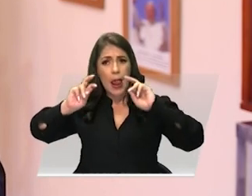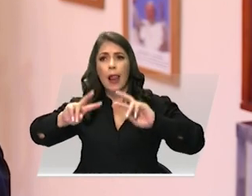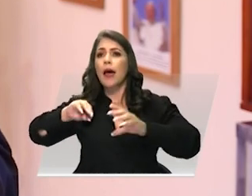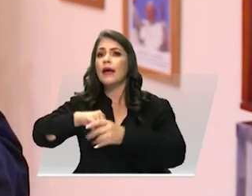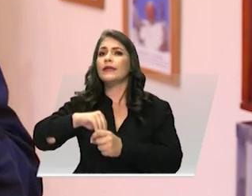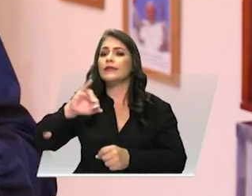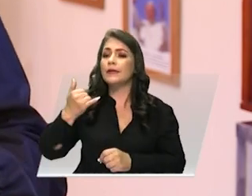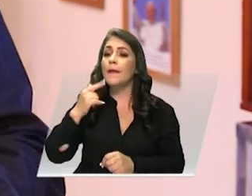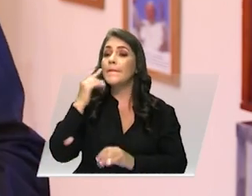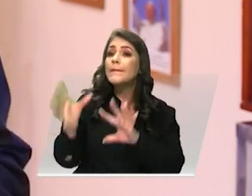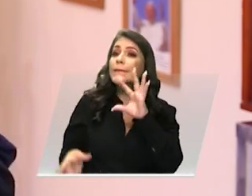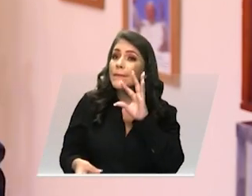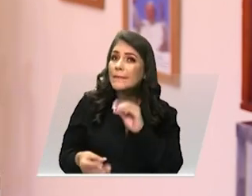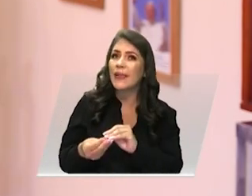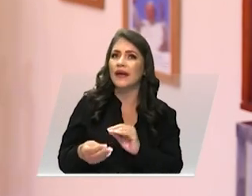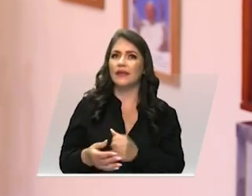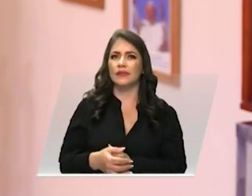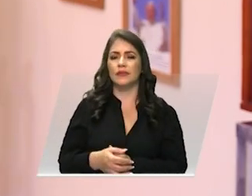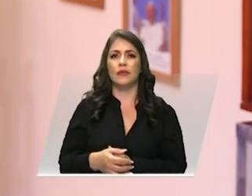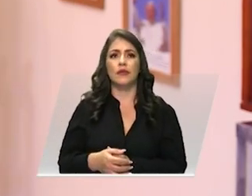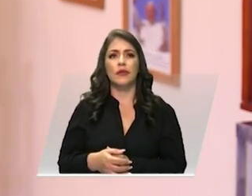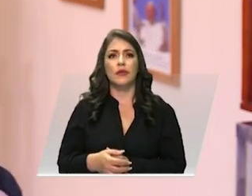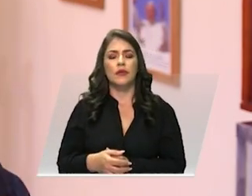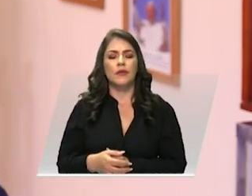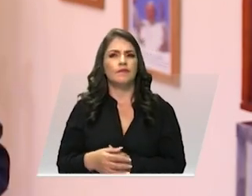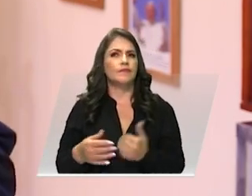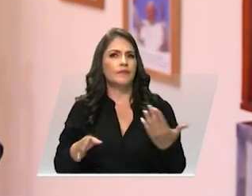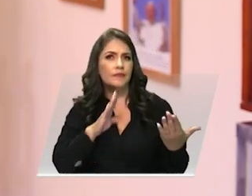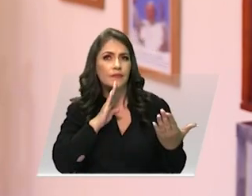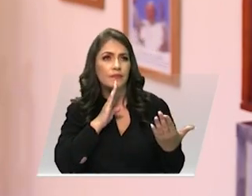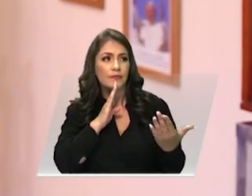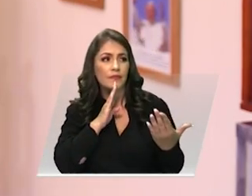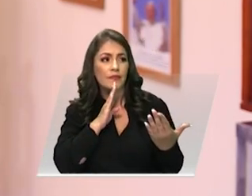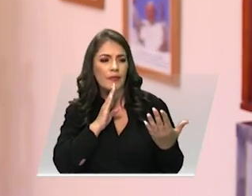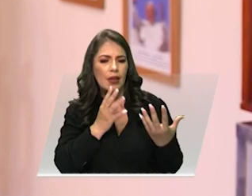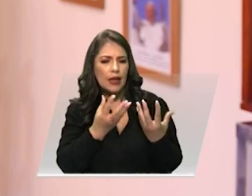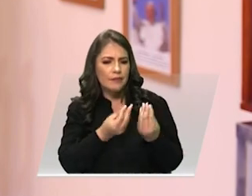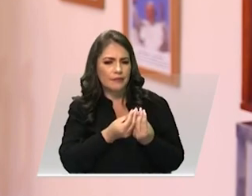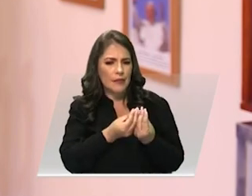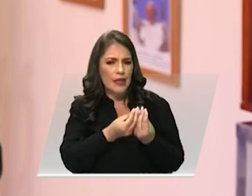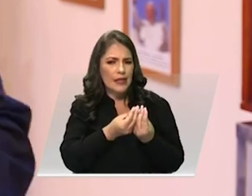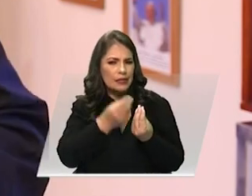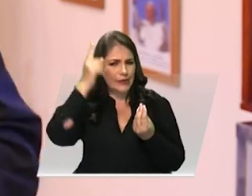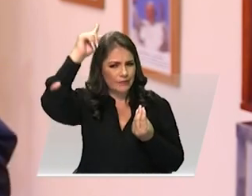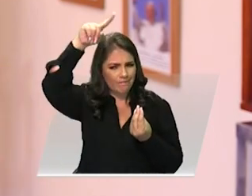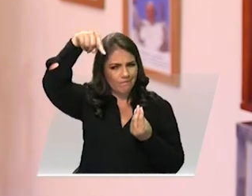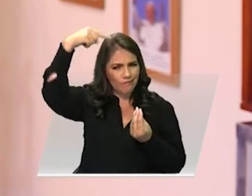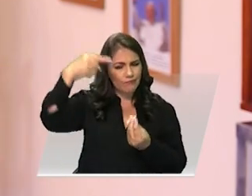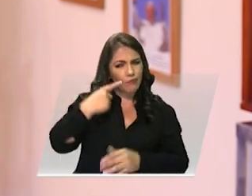la Congregación para la Causa de los Santos es quien se encarga entonces de revisar que se pueda